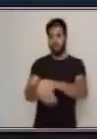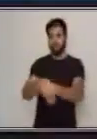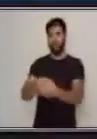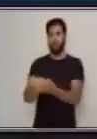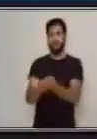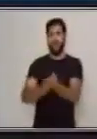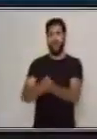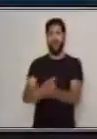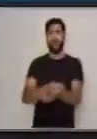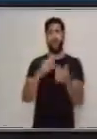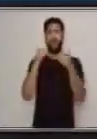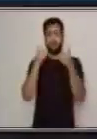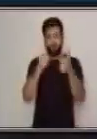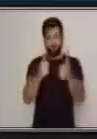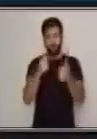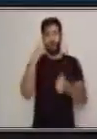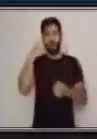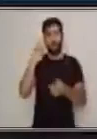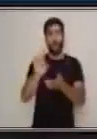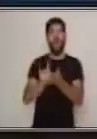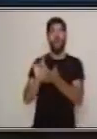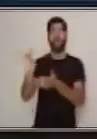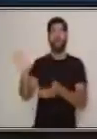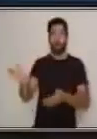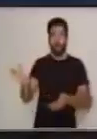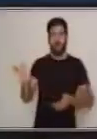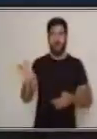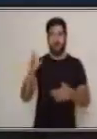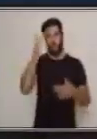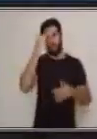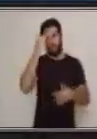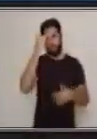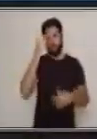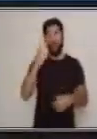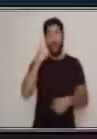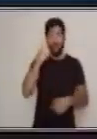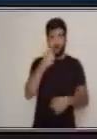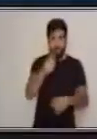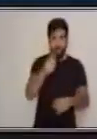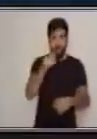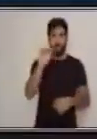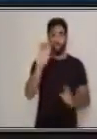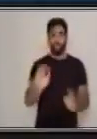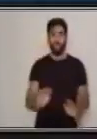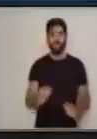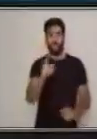jabón para eliminar los virus y las bacterias. Y este niño,